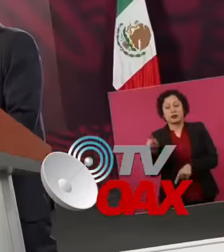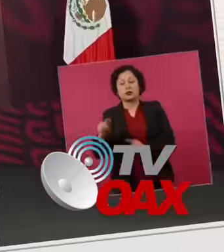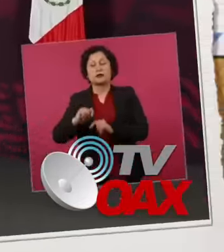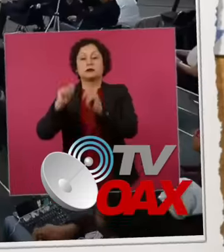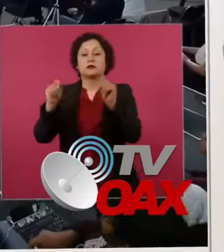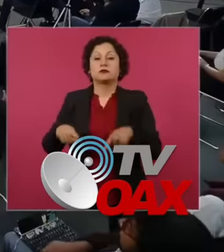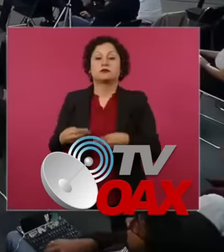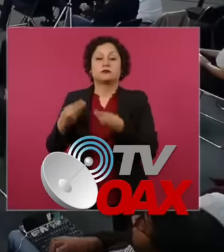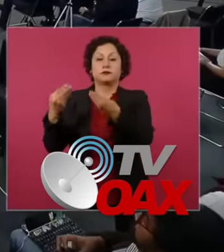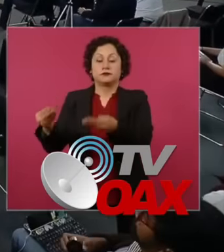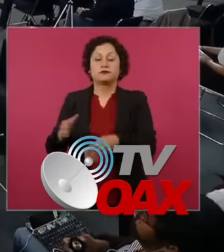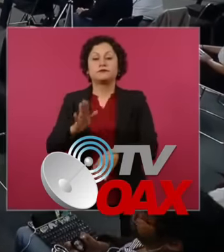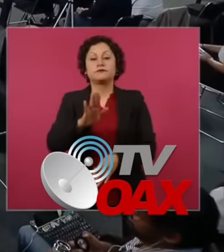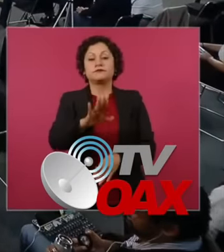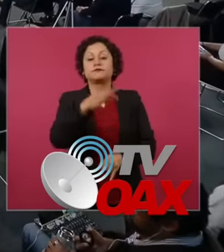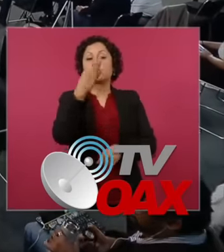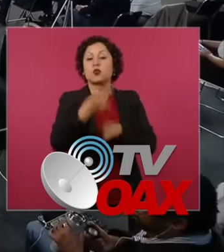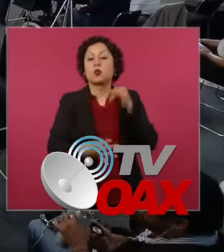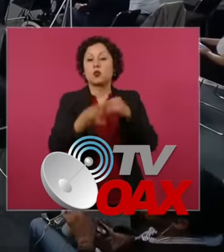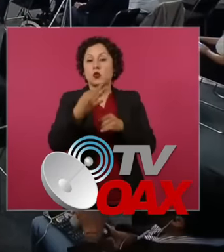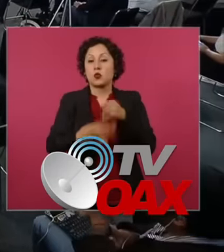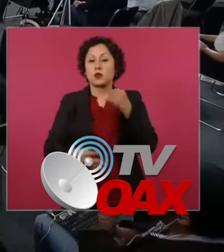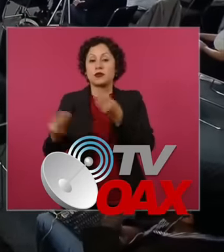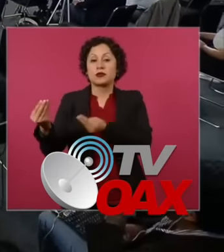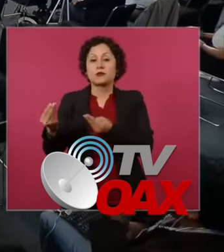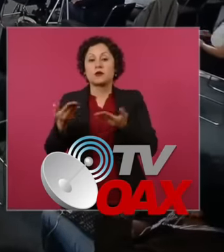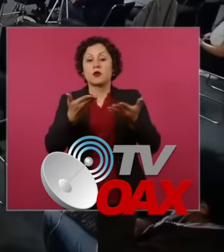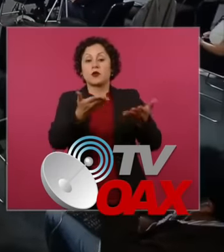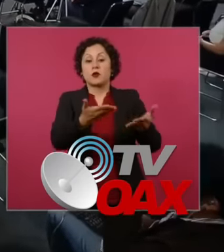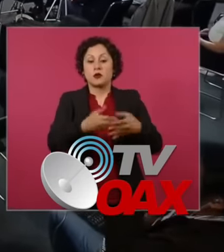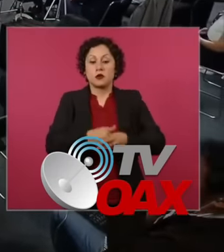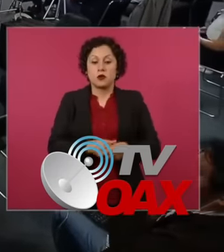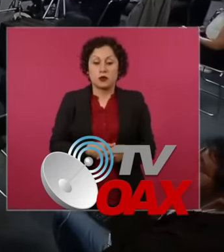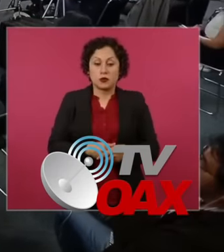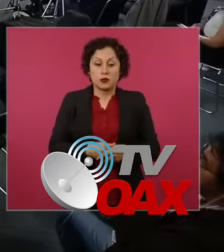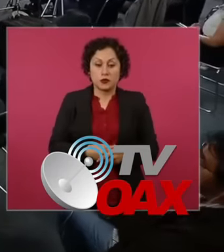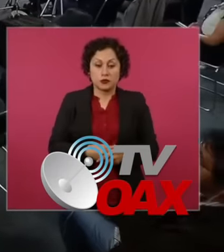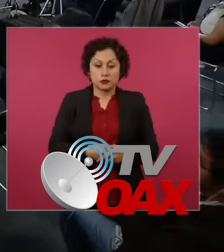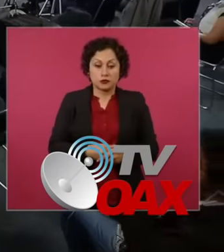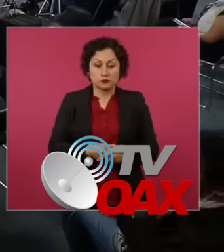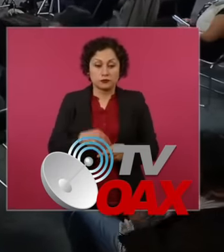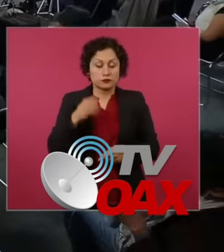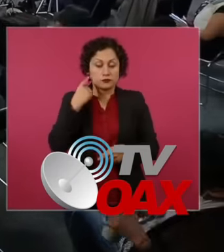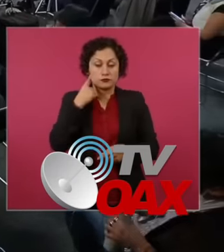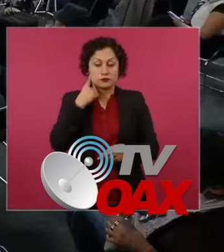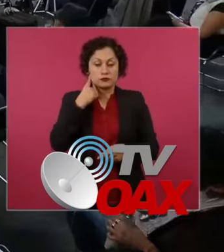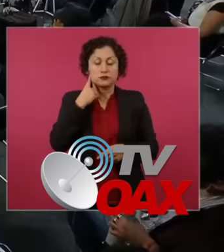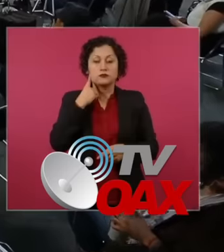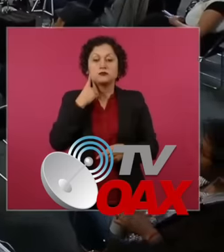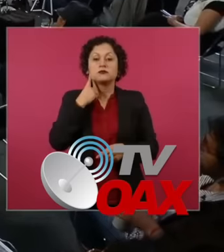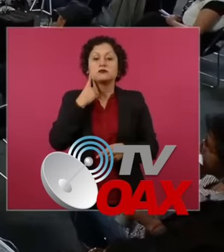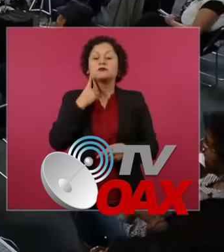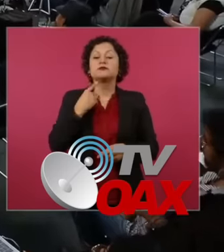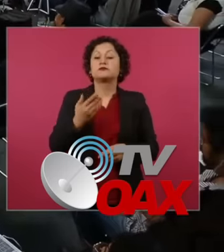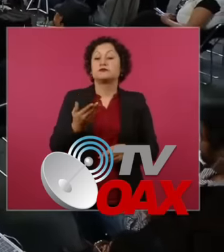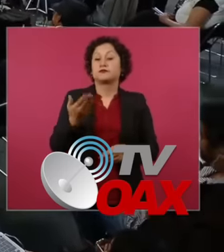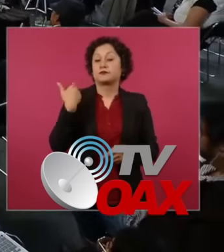Y nada más por último un pequeño mensaje que le mandan, presidente, con respecto a lo que usted comentó el pasado 11 de